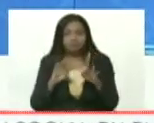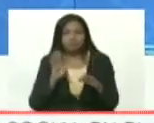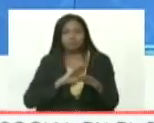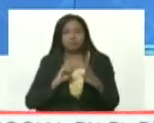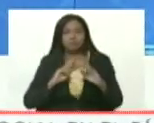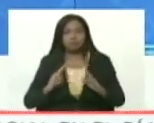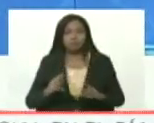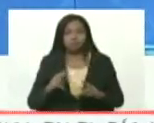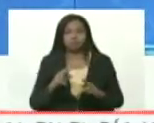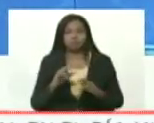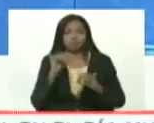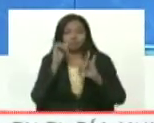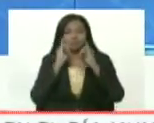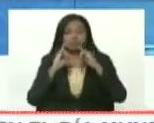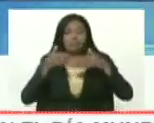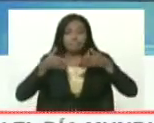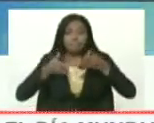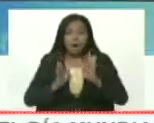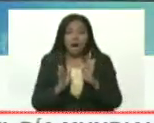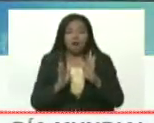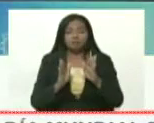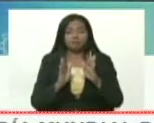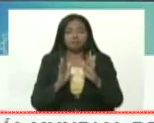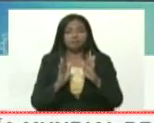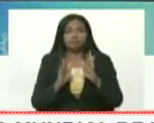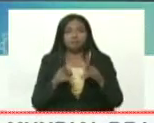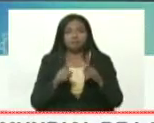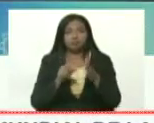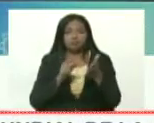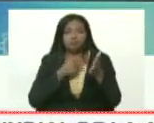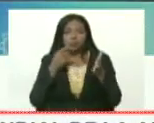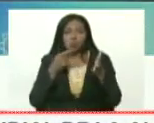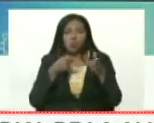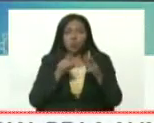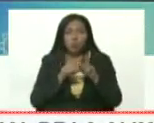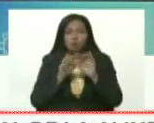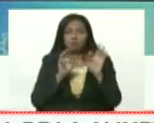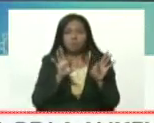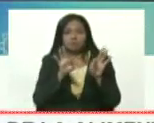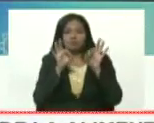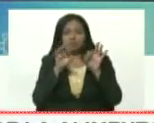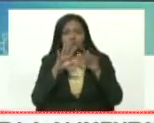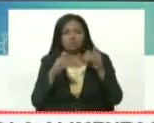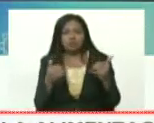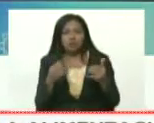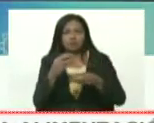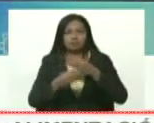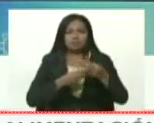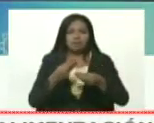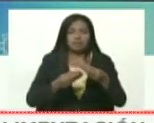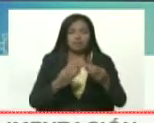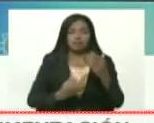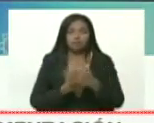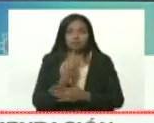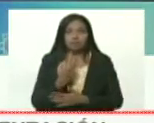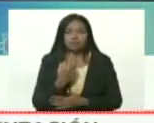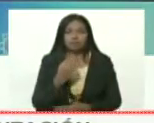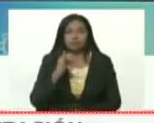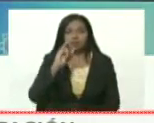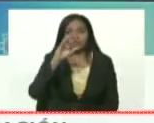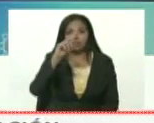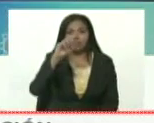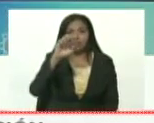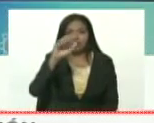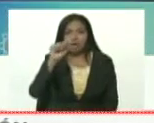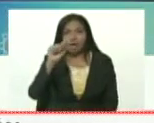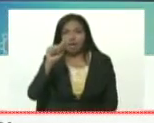recién nacidos a través de las pesquisas neonatales y selectivas realizadas por la Fundación IDEA.